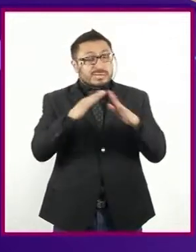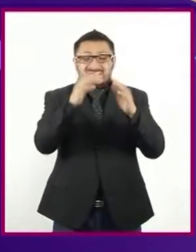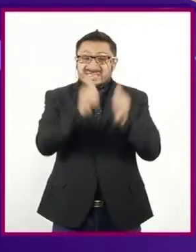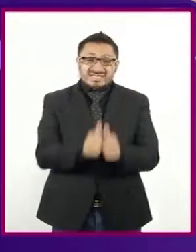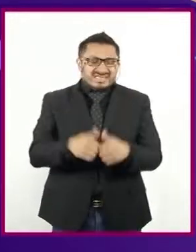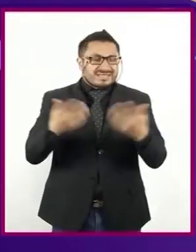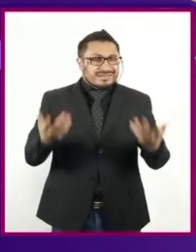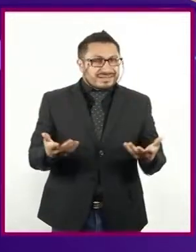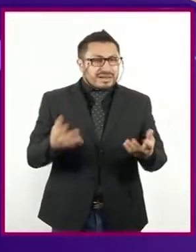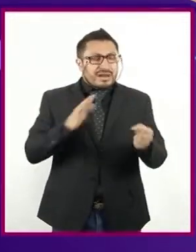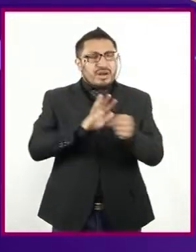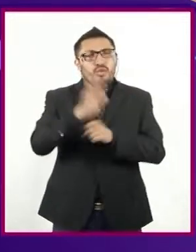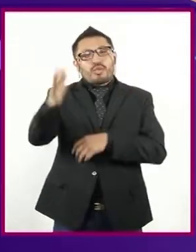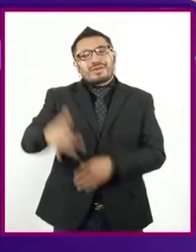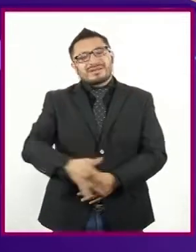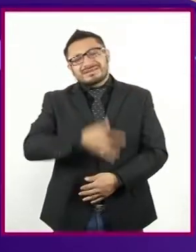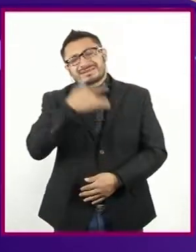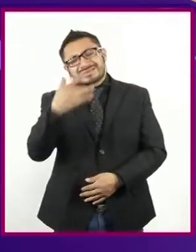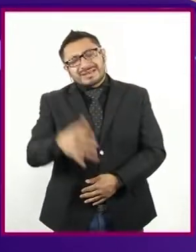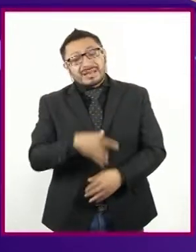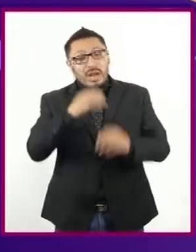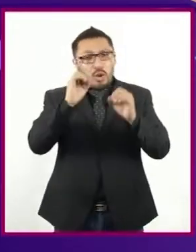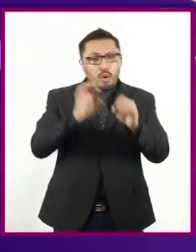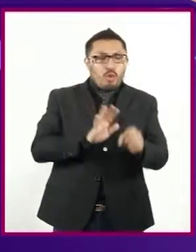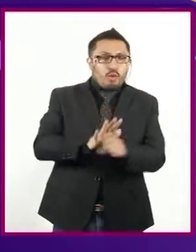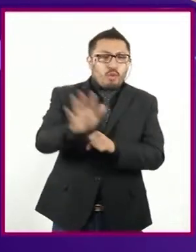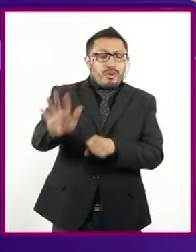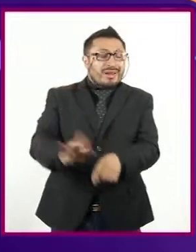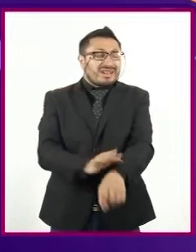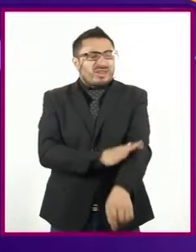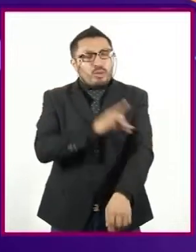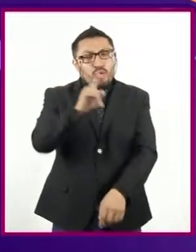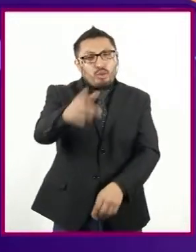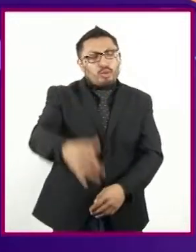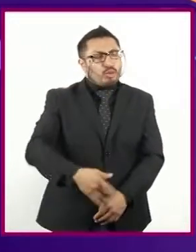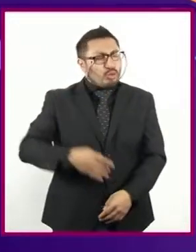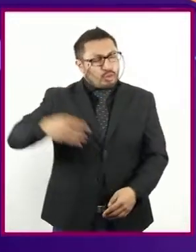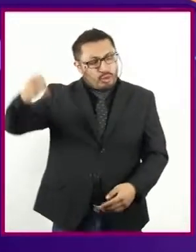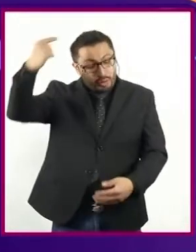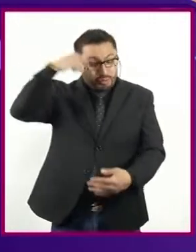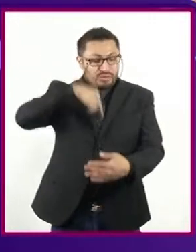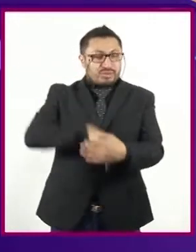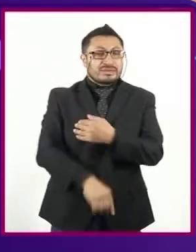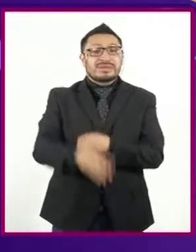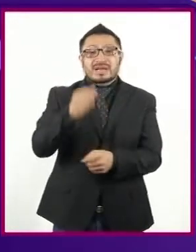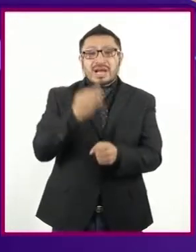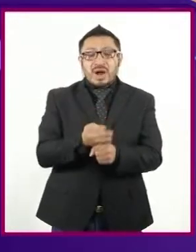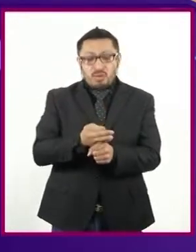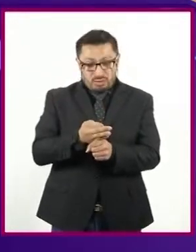¿Qué sentimientos o emociones han experimentado ante esta cuarentena?